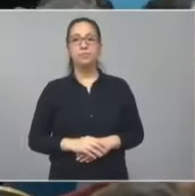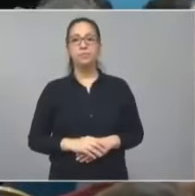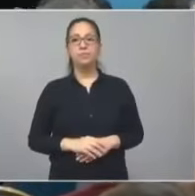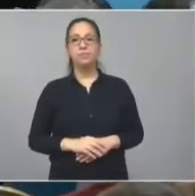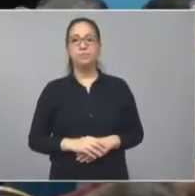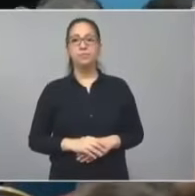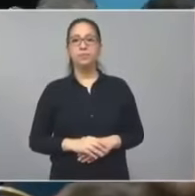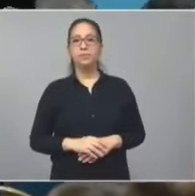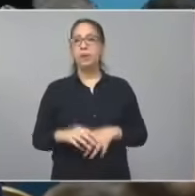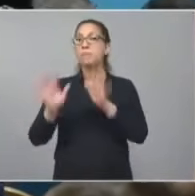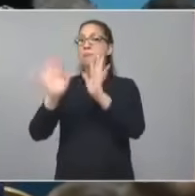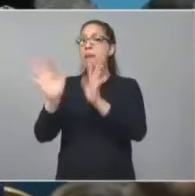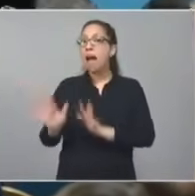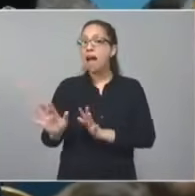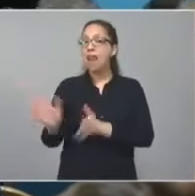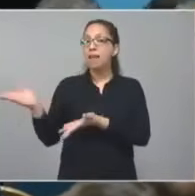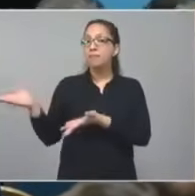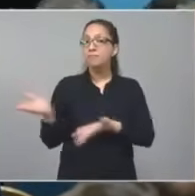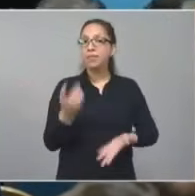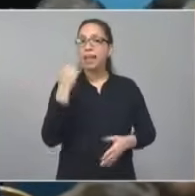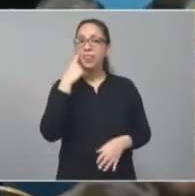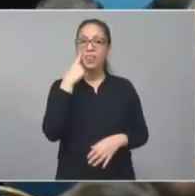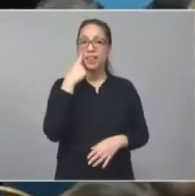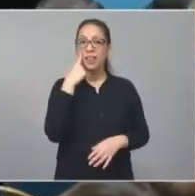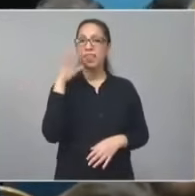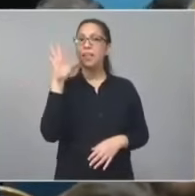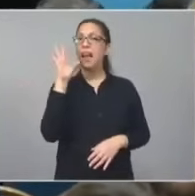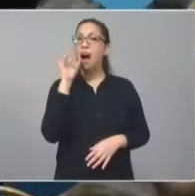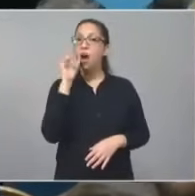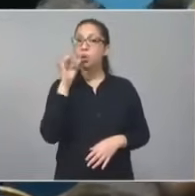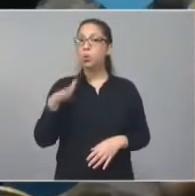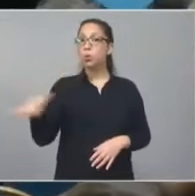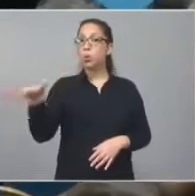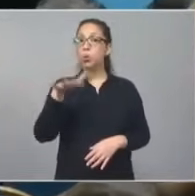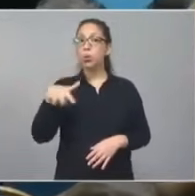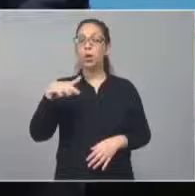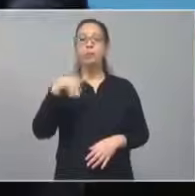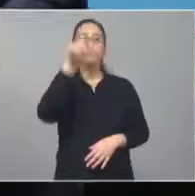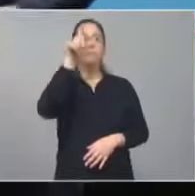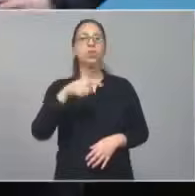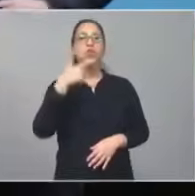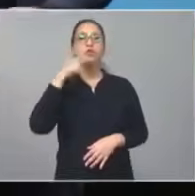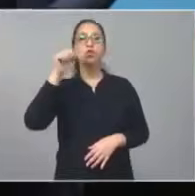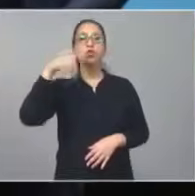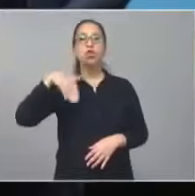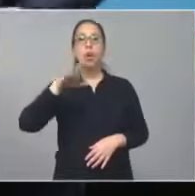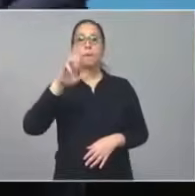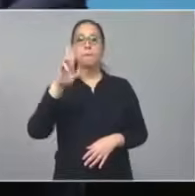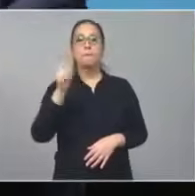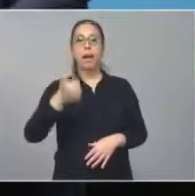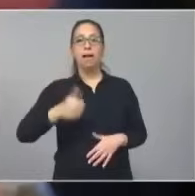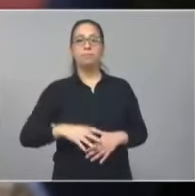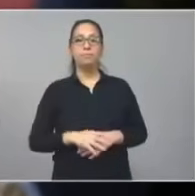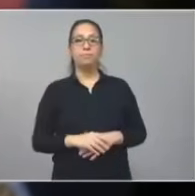Y ya se prepara para firmar el intendente de Azul, Nelson Sombra.